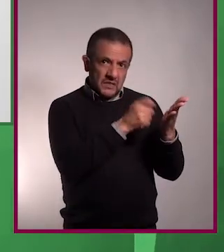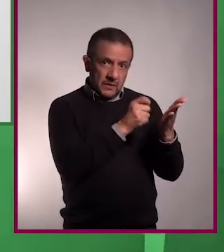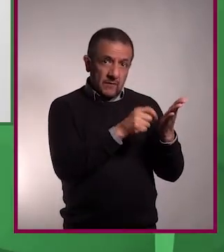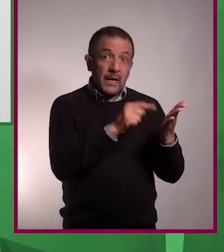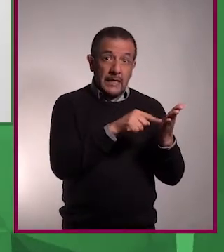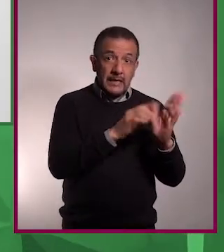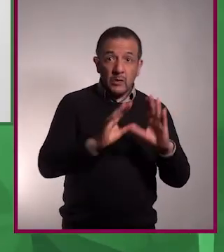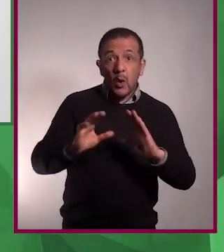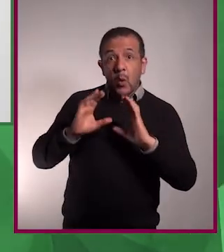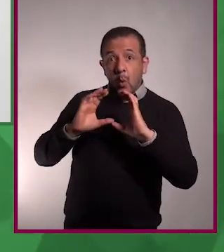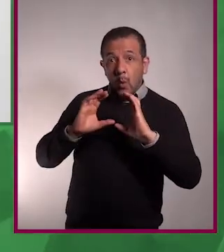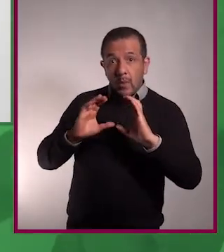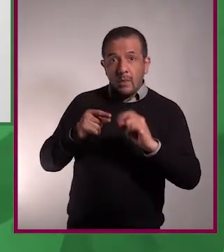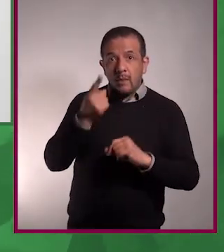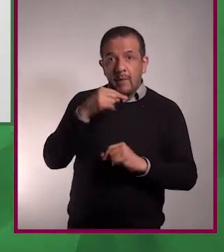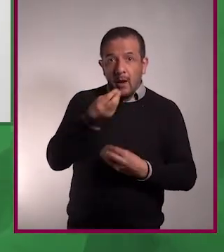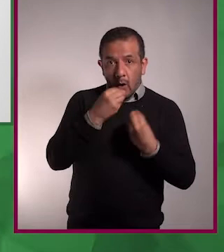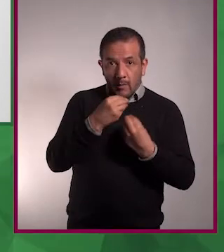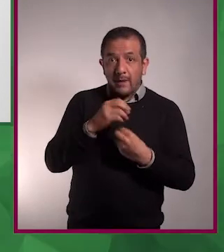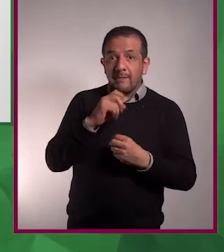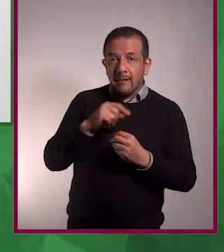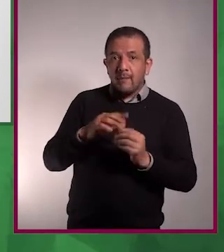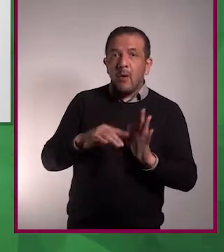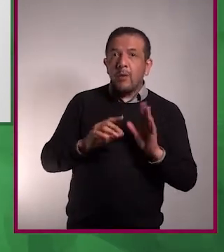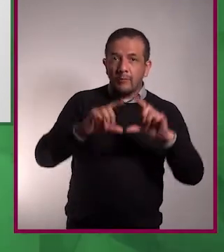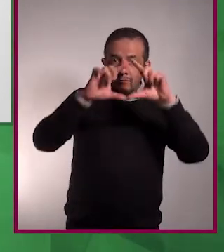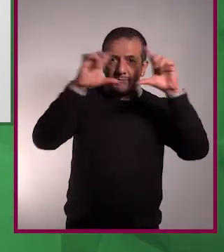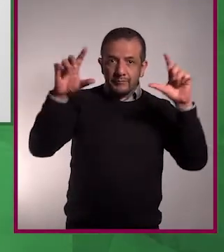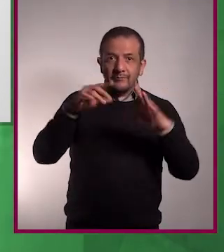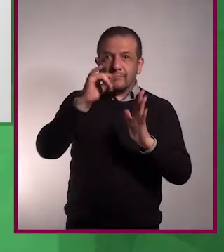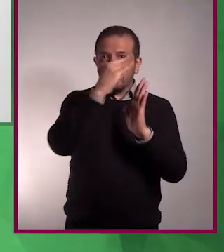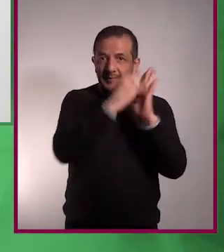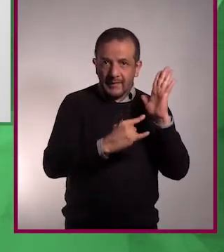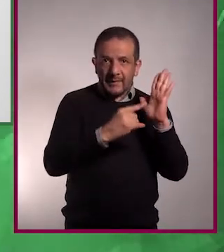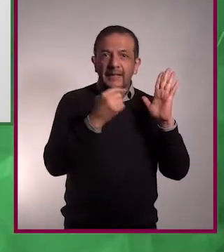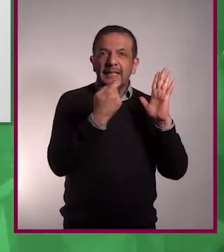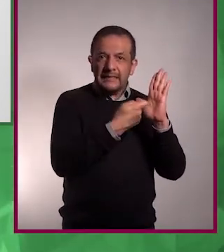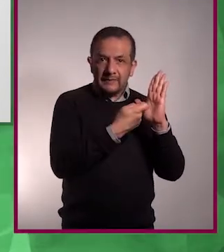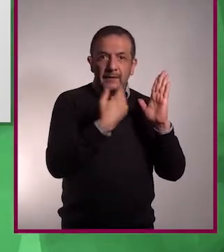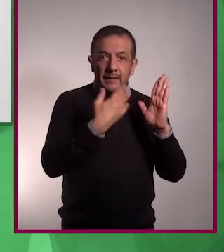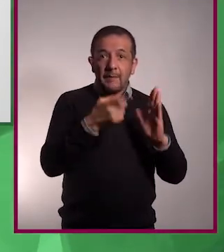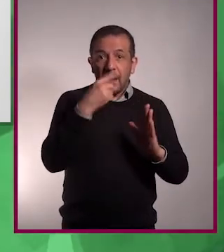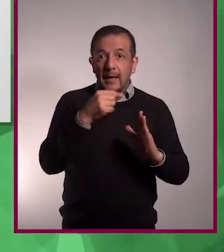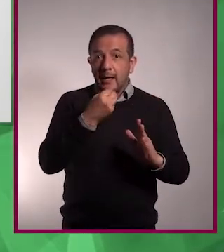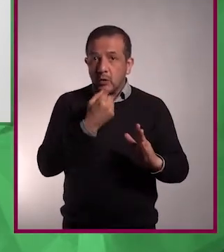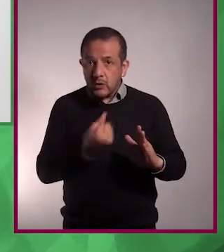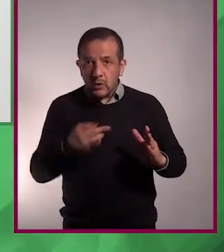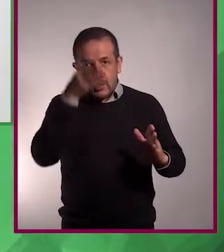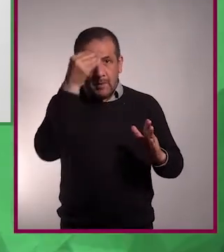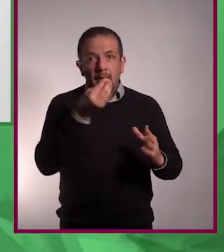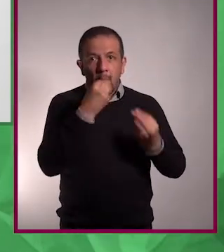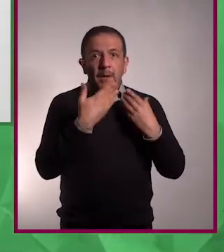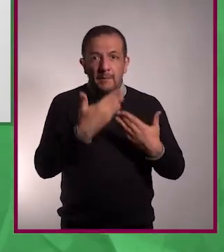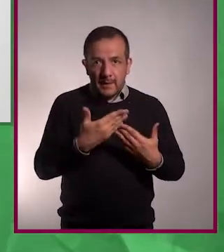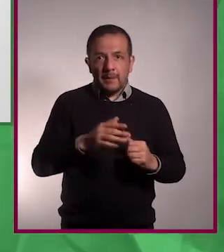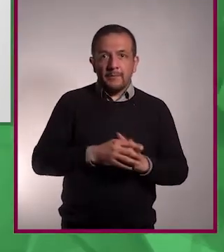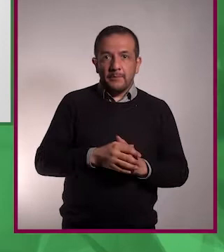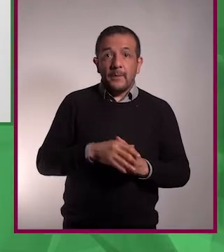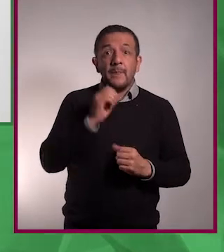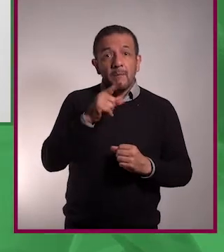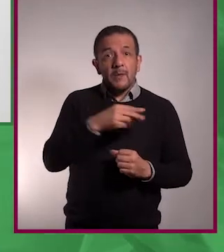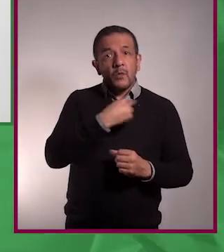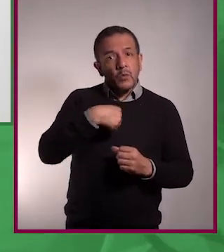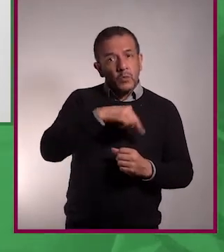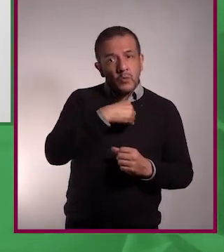mejor y la regulación de la publicidad limita la exposición de los niños a los alimentos poco sanos. También debemos reformular